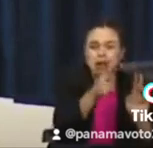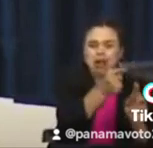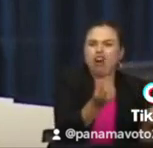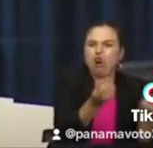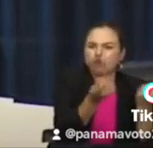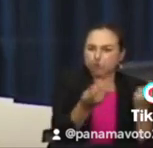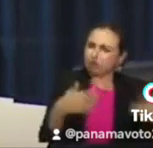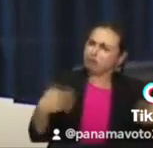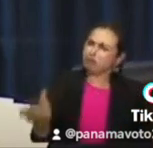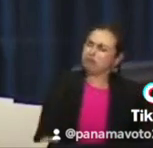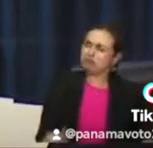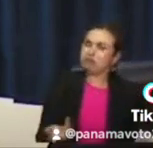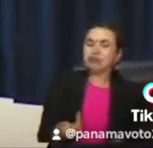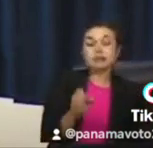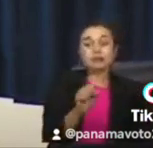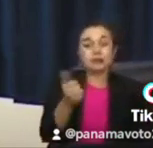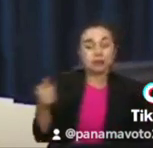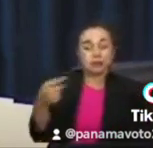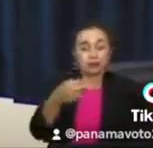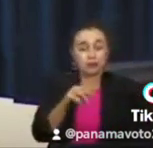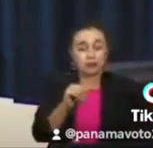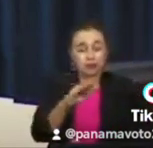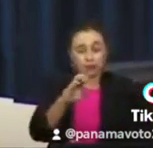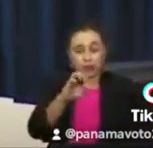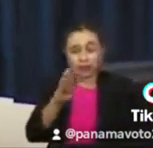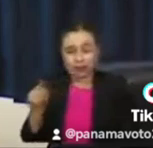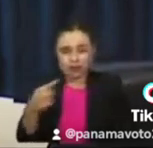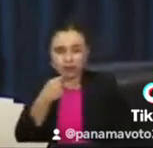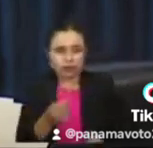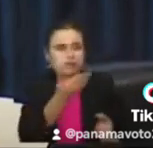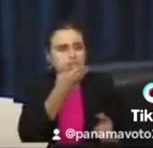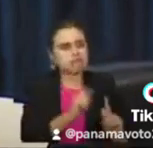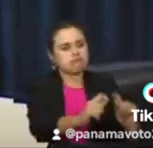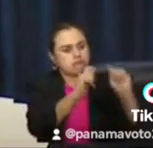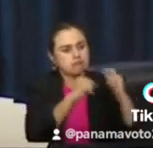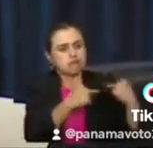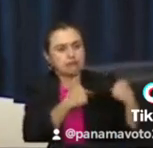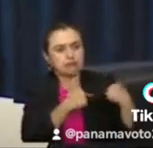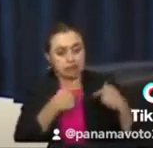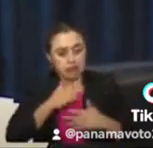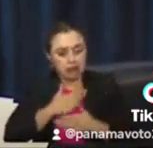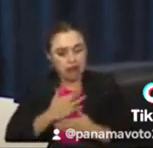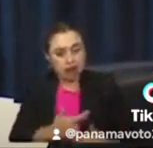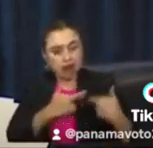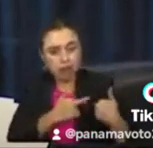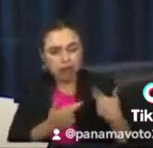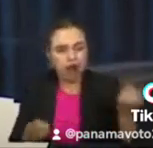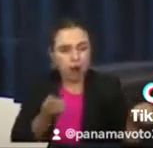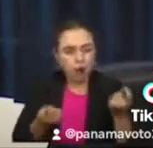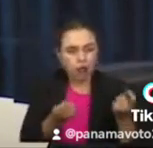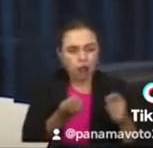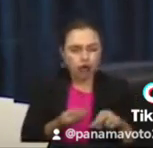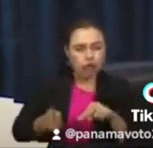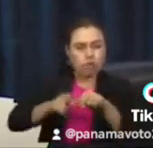y que tampoco es que la ha pedido de manera adicional. Ese proyecto, el proyecto del agua, el proyecto de